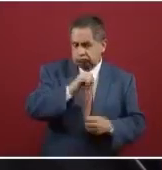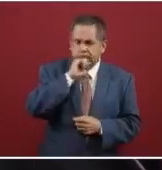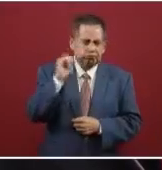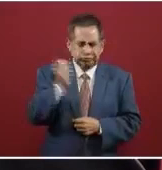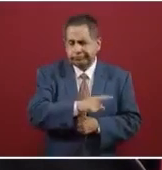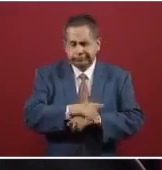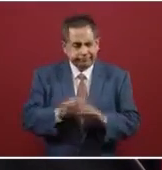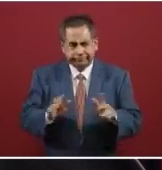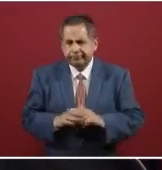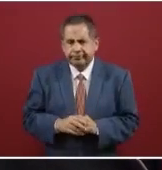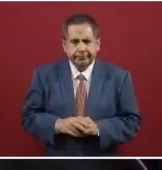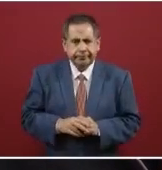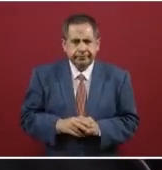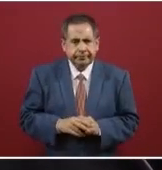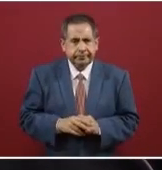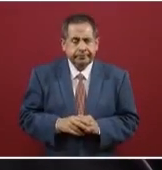No